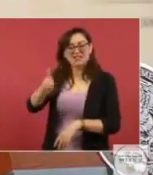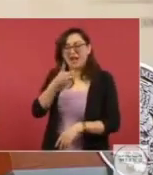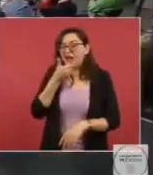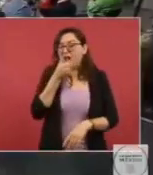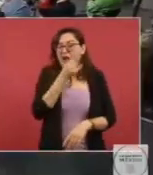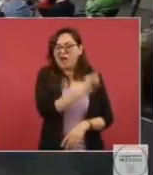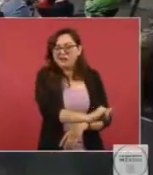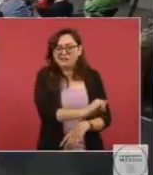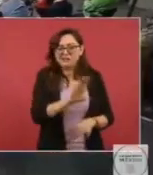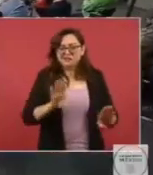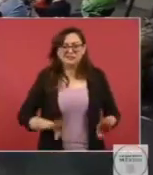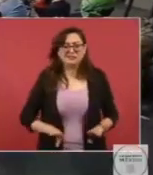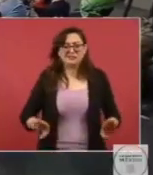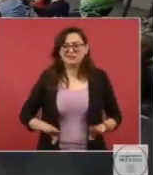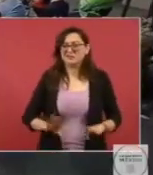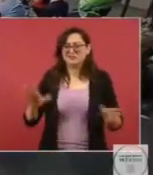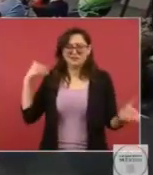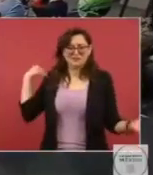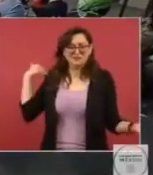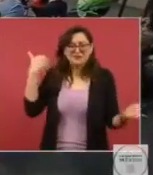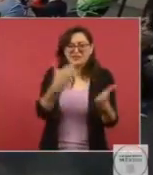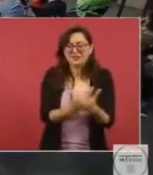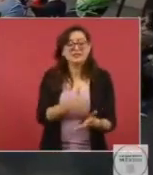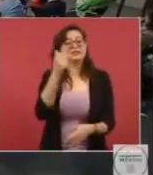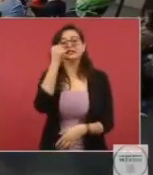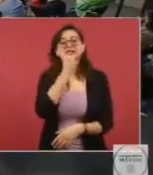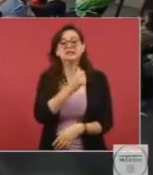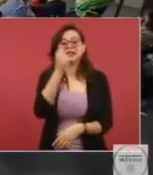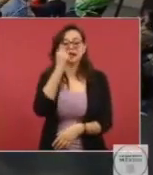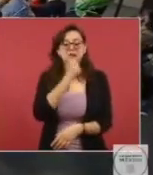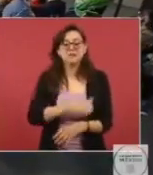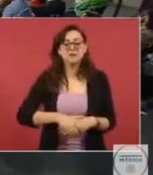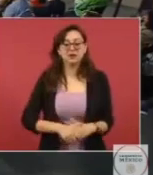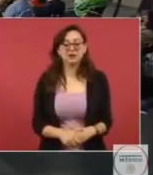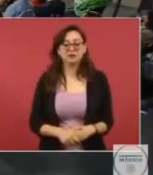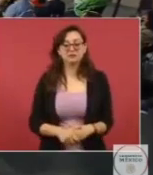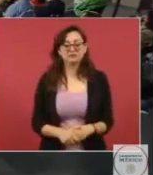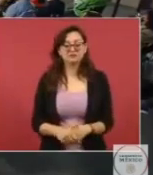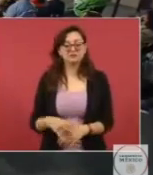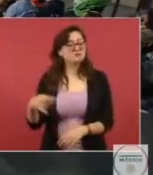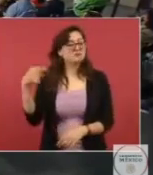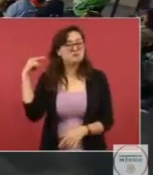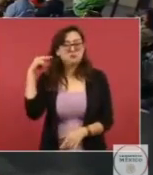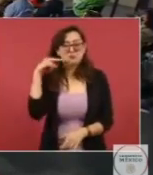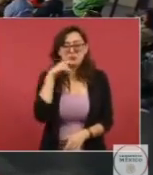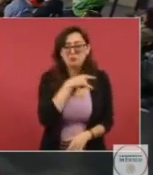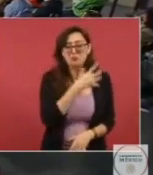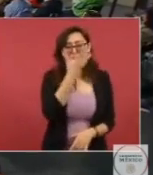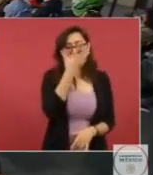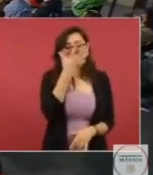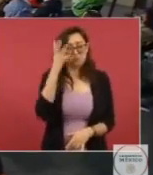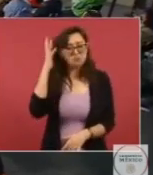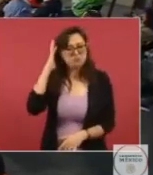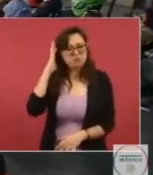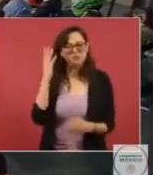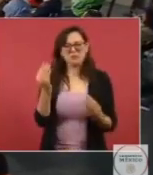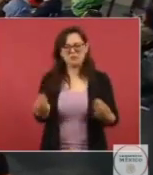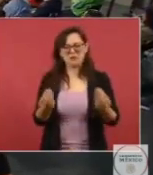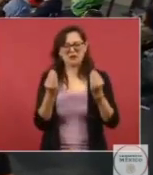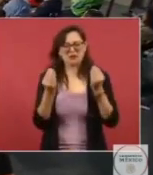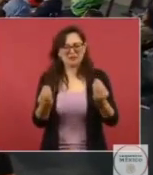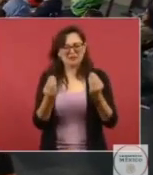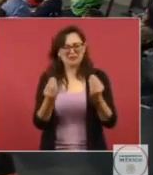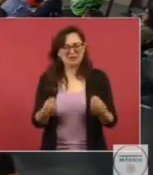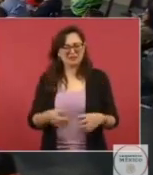Esto fue lo que salió a decir el presidente al respecto, que ahora resulta que un partido en el que hubieron más